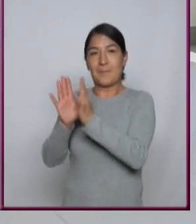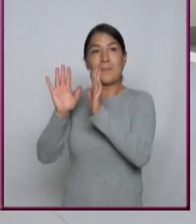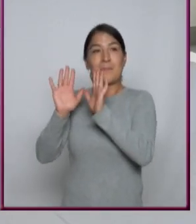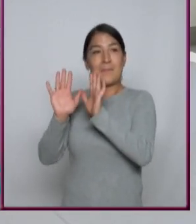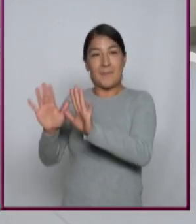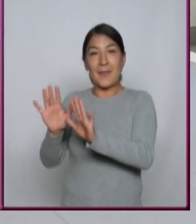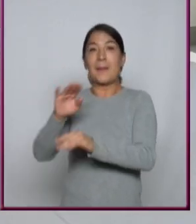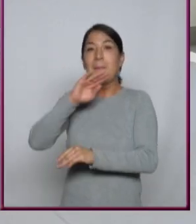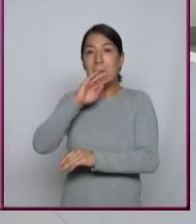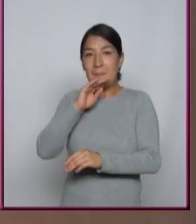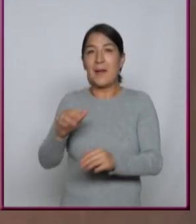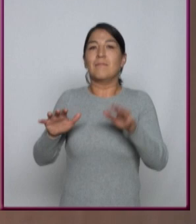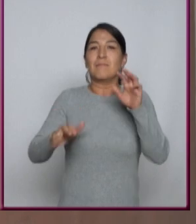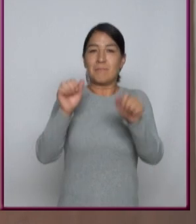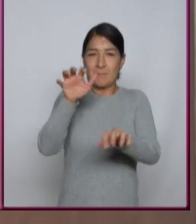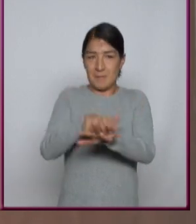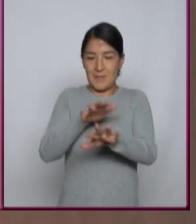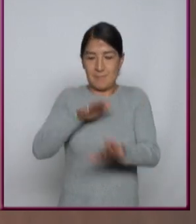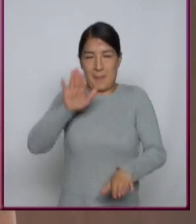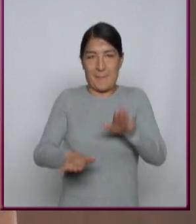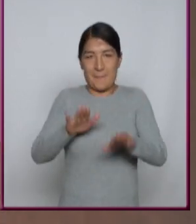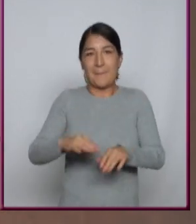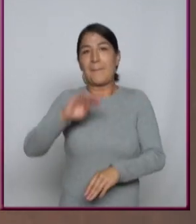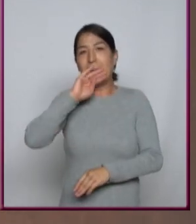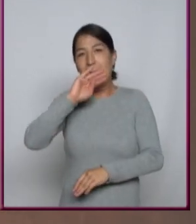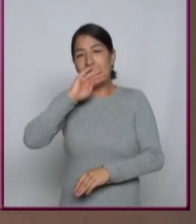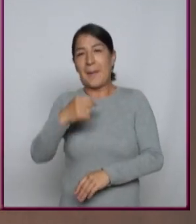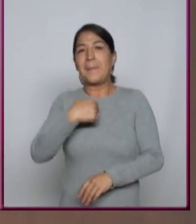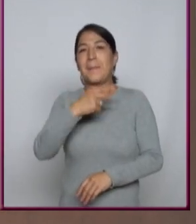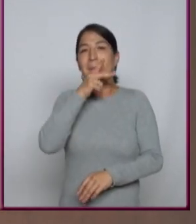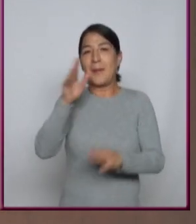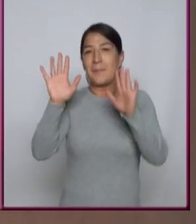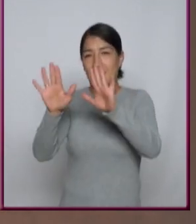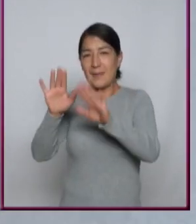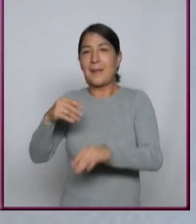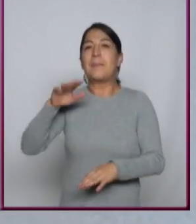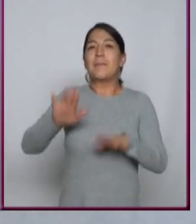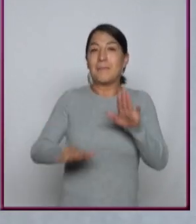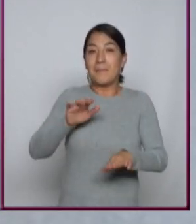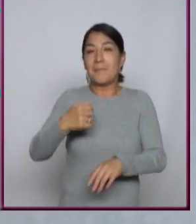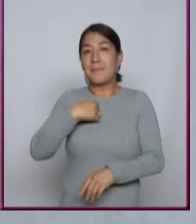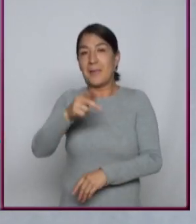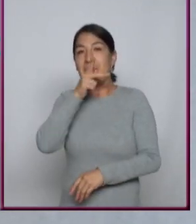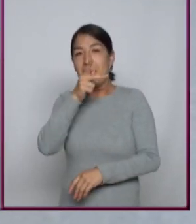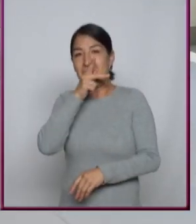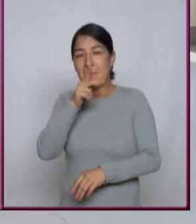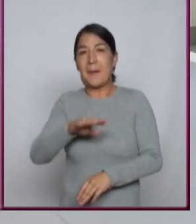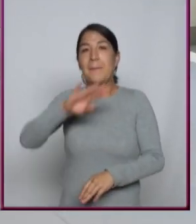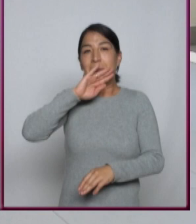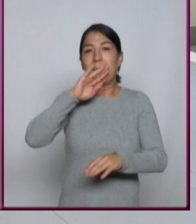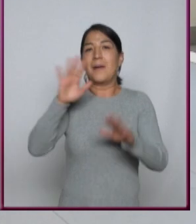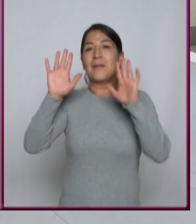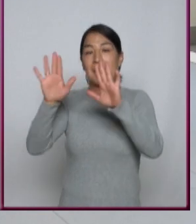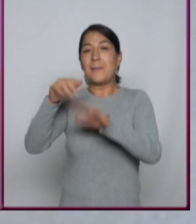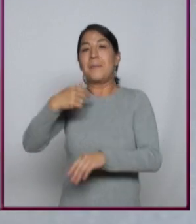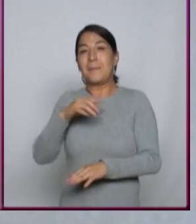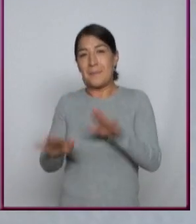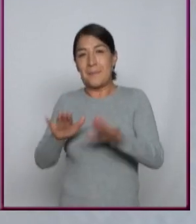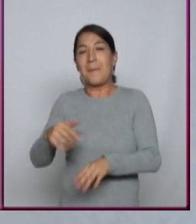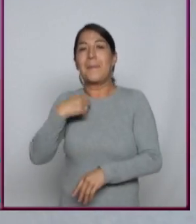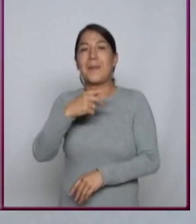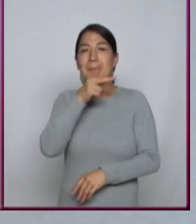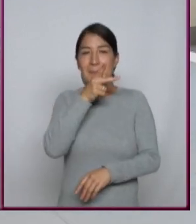mamá, mi papá. Mamá, mi papá. Mamá, mi papá. Mamá,